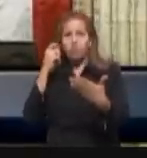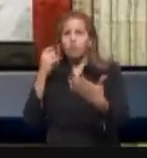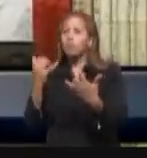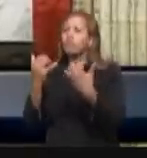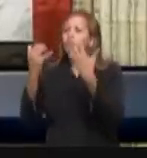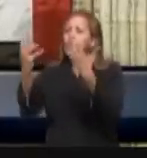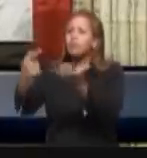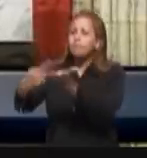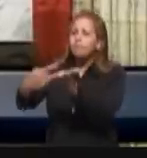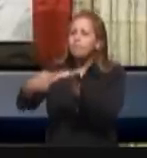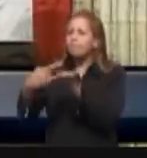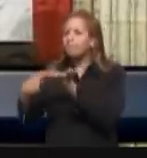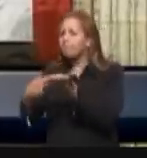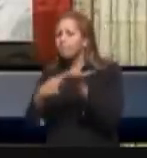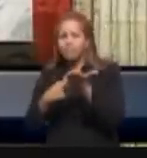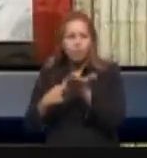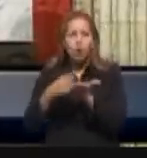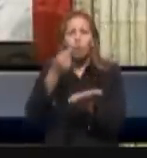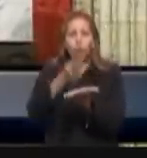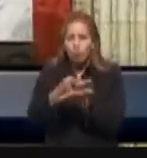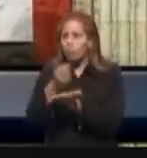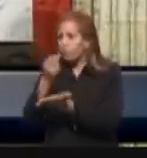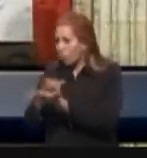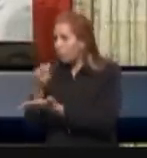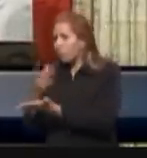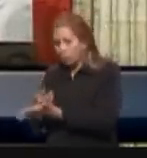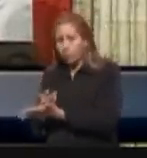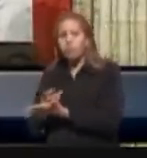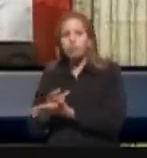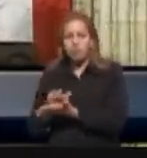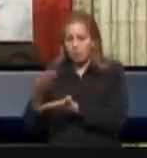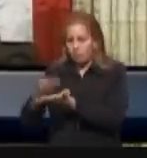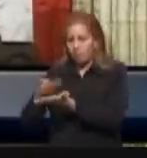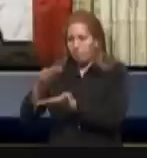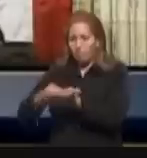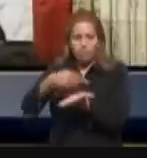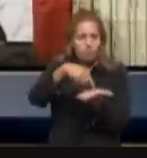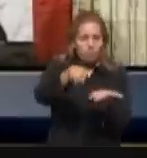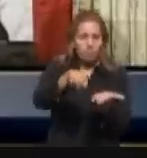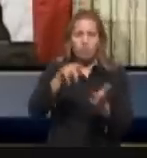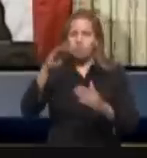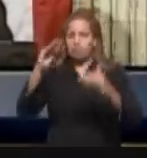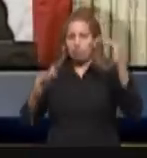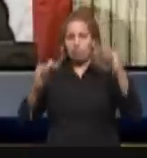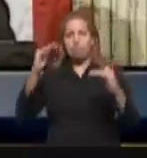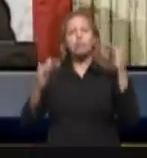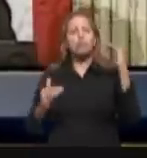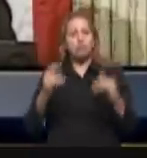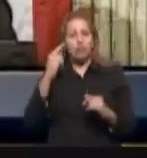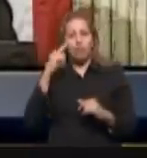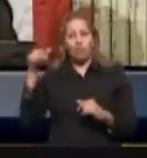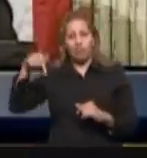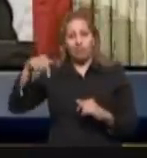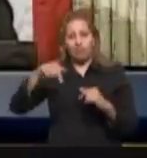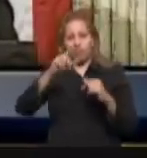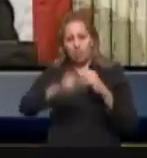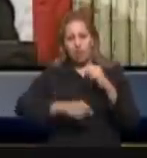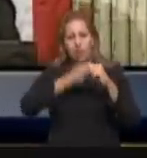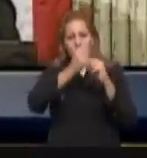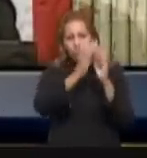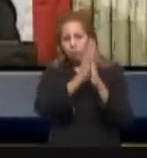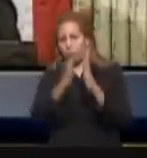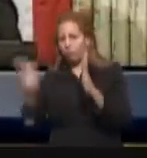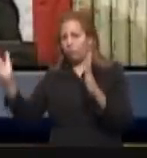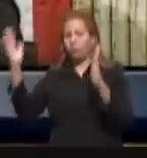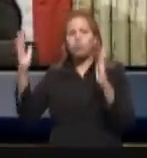públicas, discutir y finalmente aprobar el presupuesto de ingresos y gastos que habrá de regir nuestra gestión gubernamental el